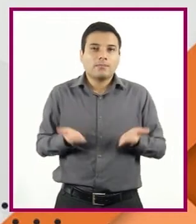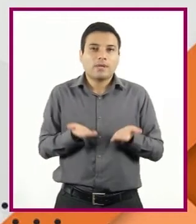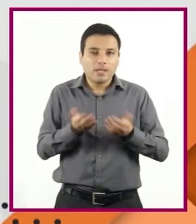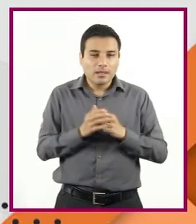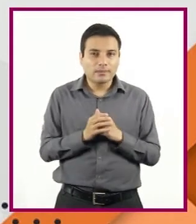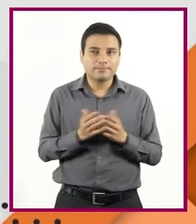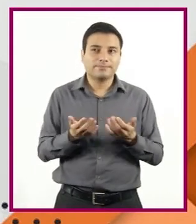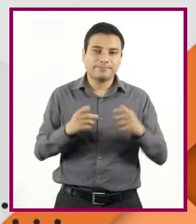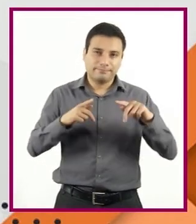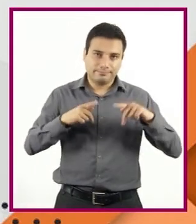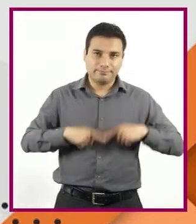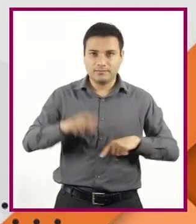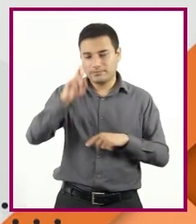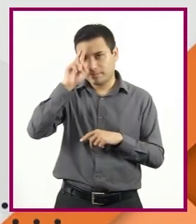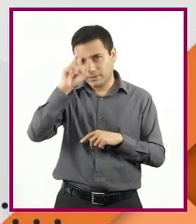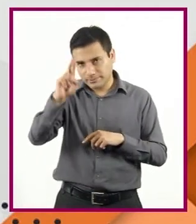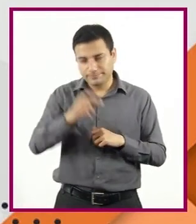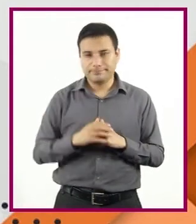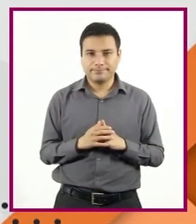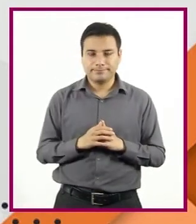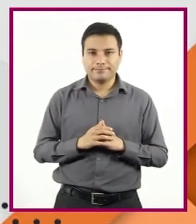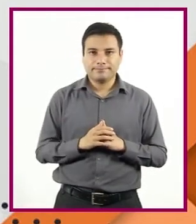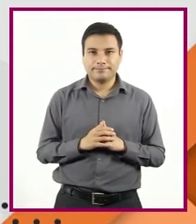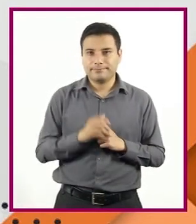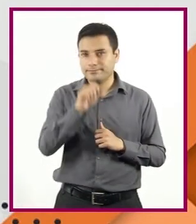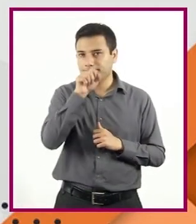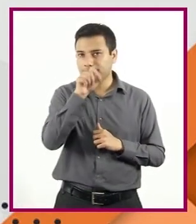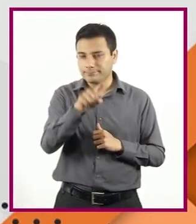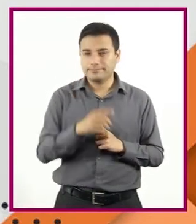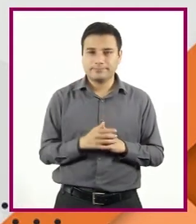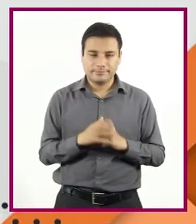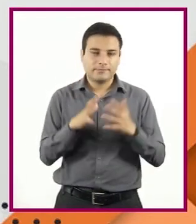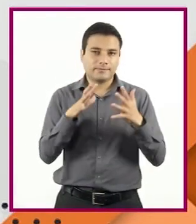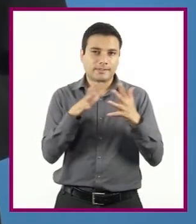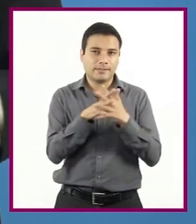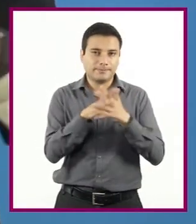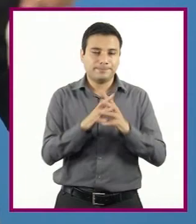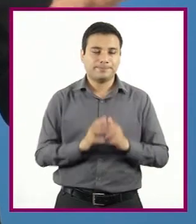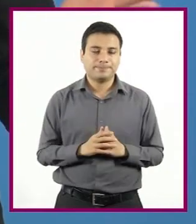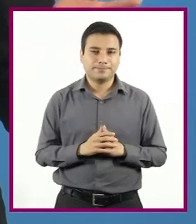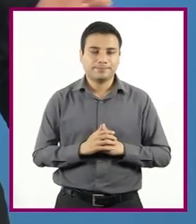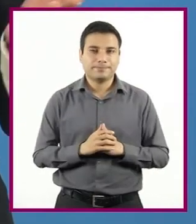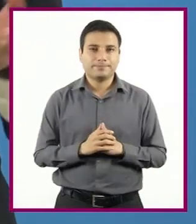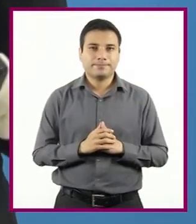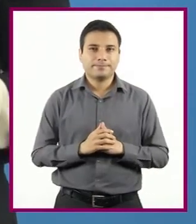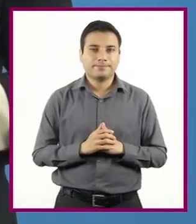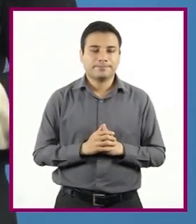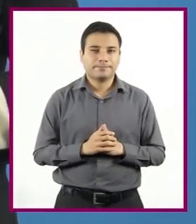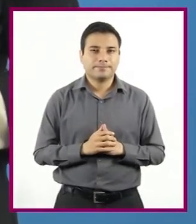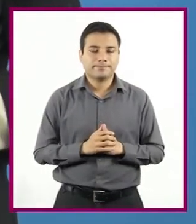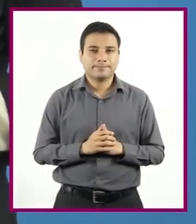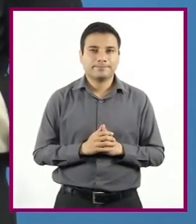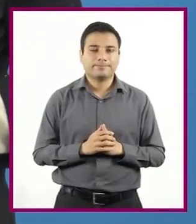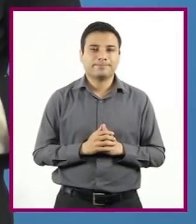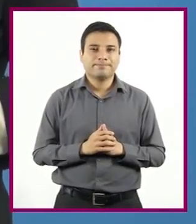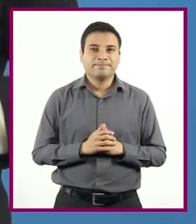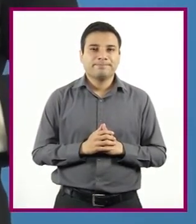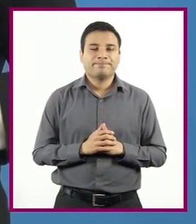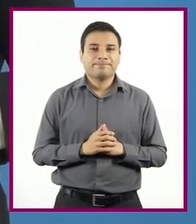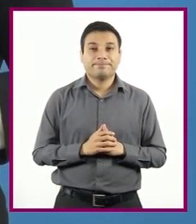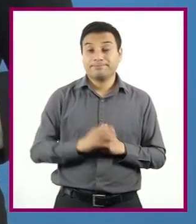a respetar la autoridad y a pelear en una guerra. En todos los casos, la sociedad